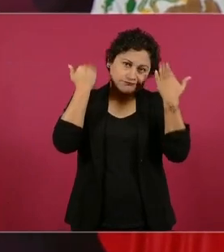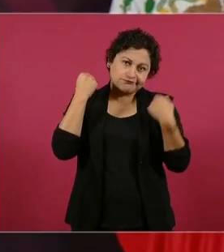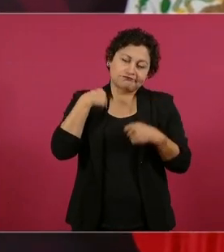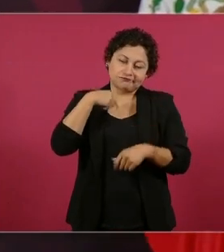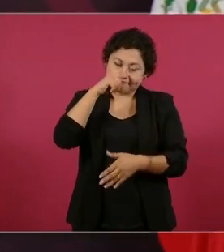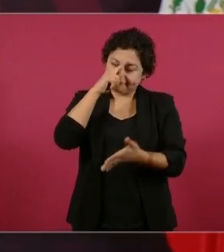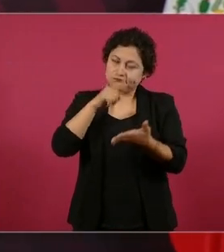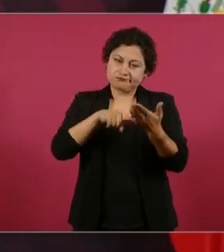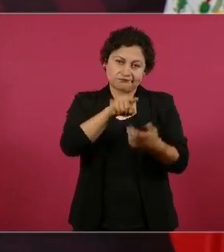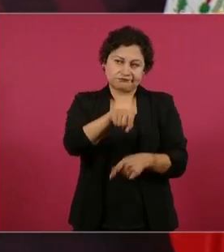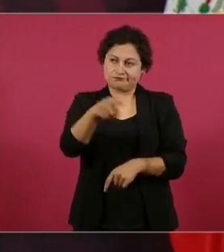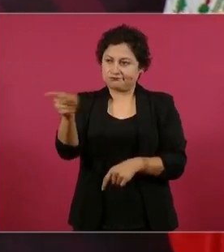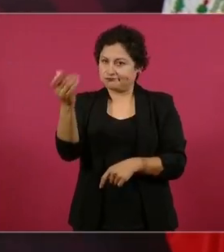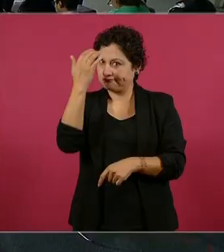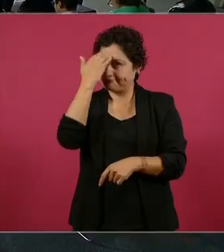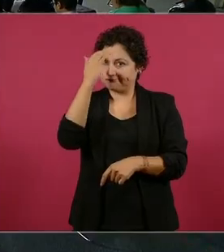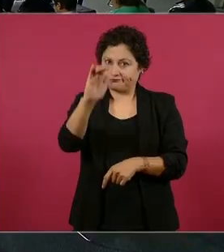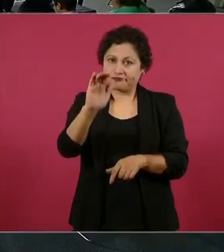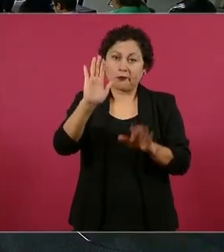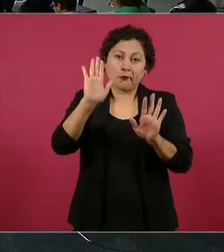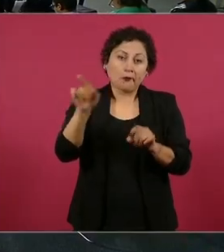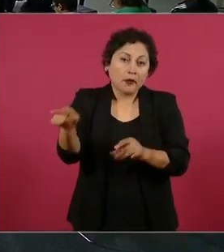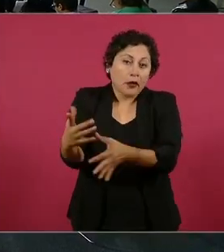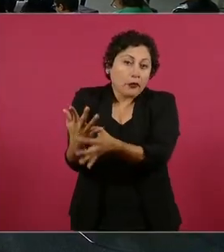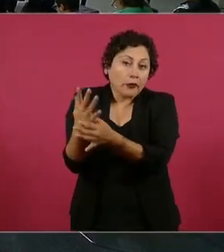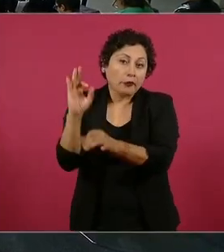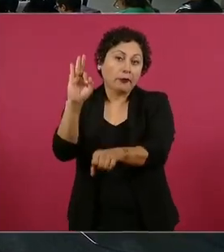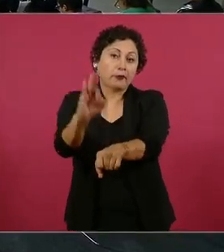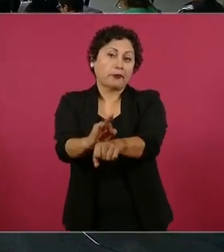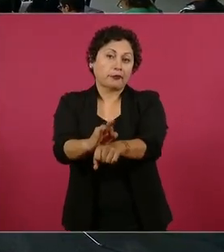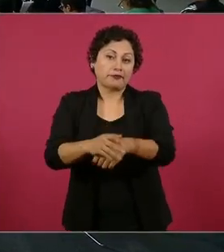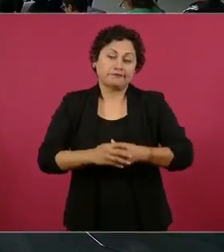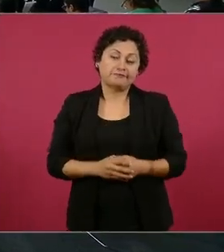están supuestamente defendiéndolos.